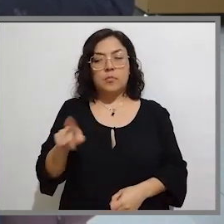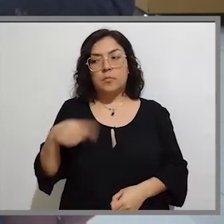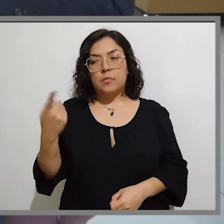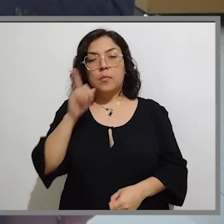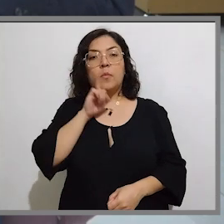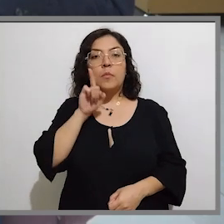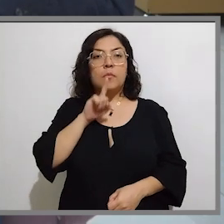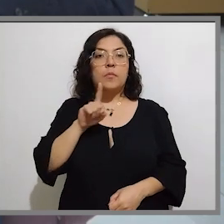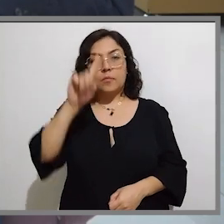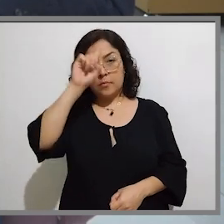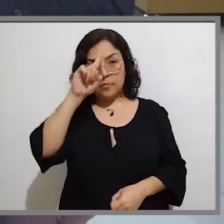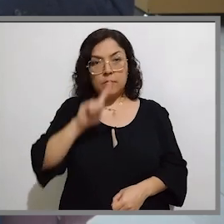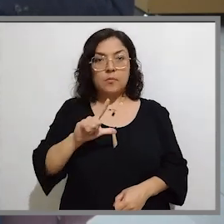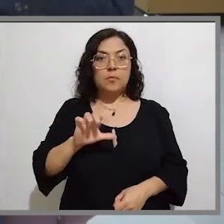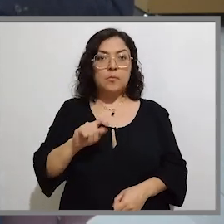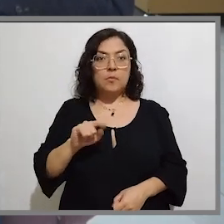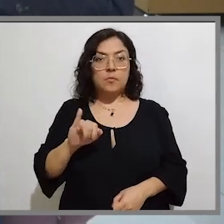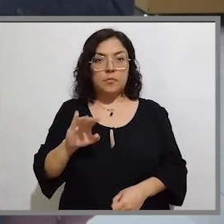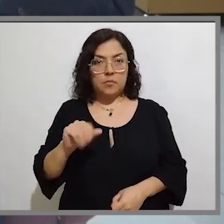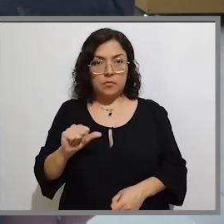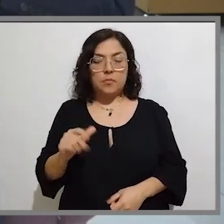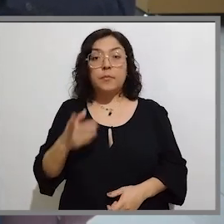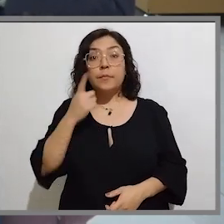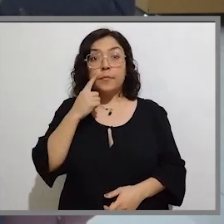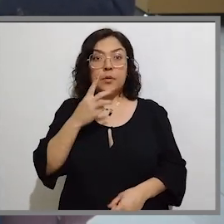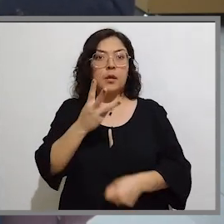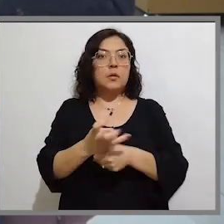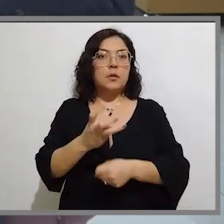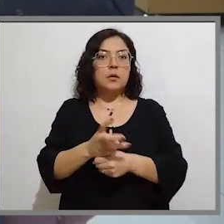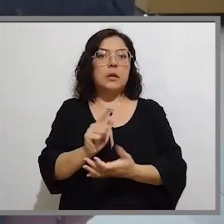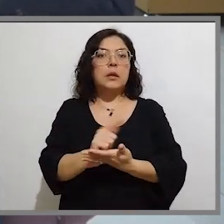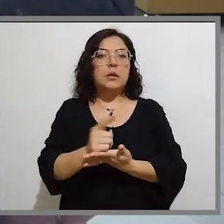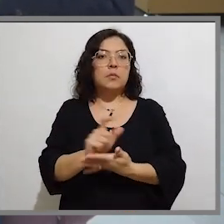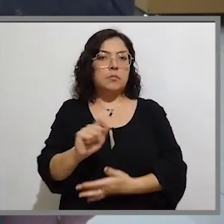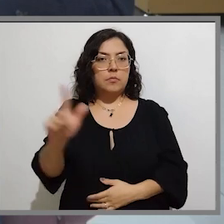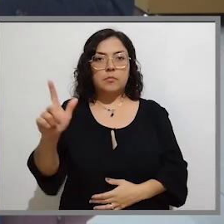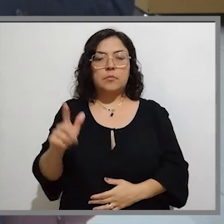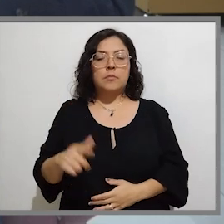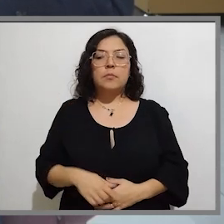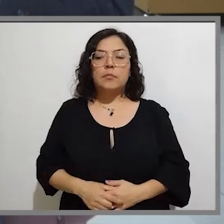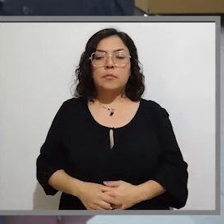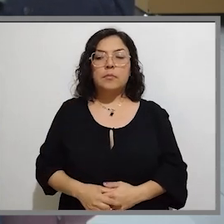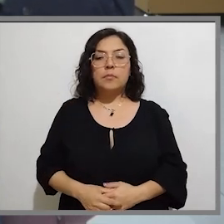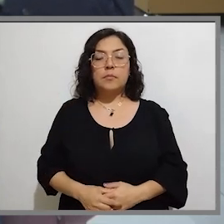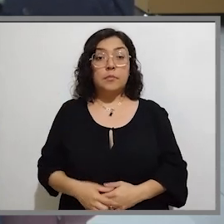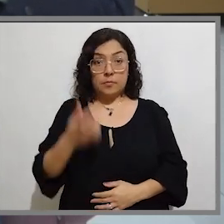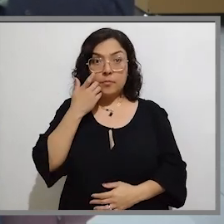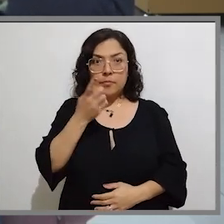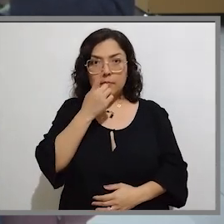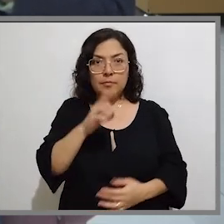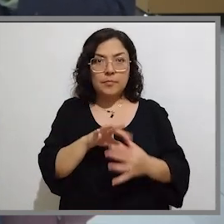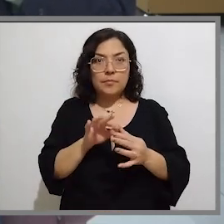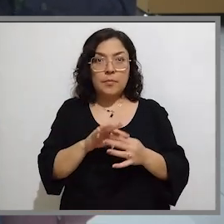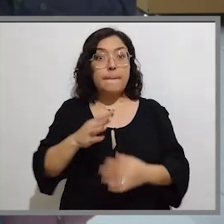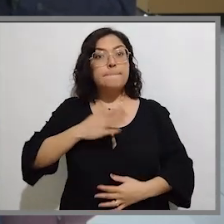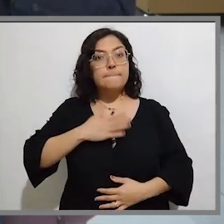la consejera Leticia Bravo Hostos. El tercer libro que se presentó en esta Feria Internacional del Libro es un libro que quiero